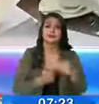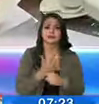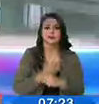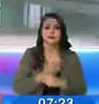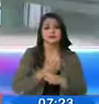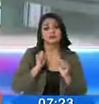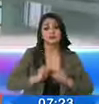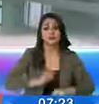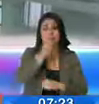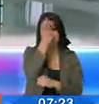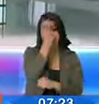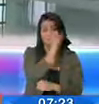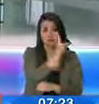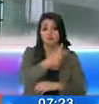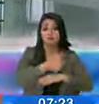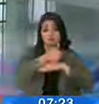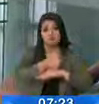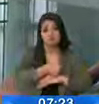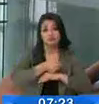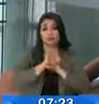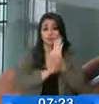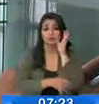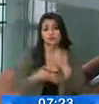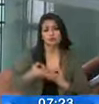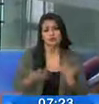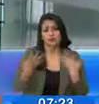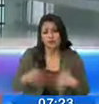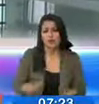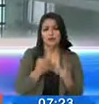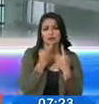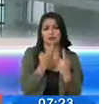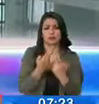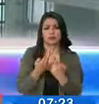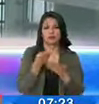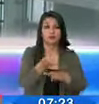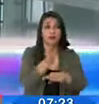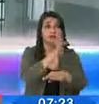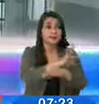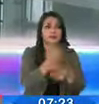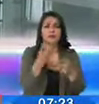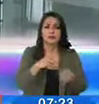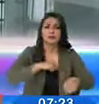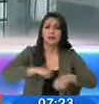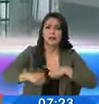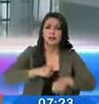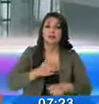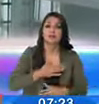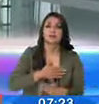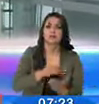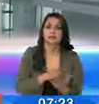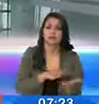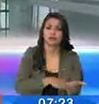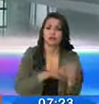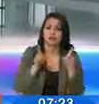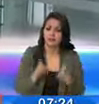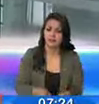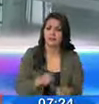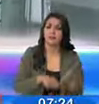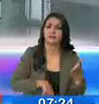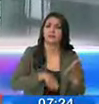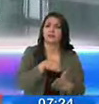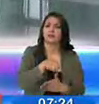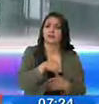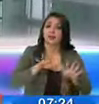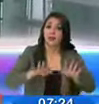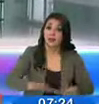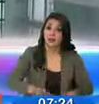sentencia. No obstante que la Corte tiene que pronunciarse ya, la Asamblea también deberá dar trámite a mi proyecto, para, con